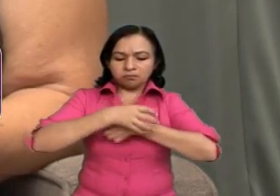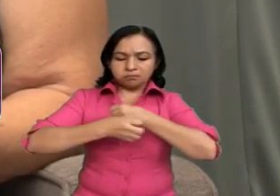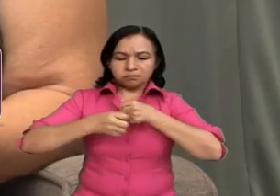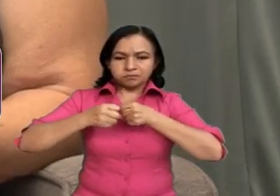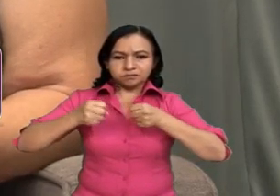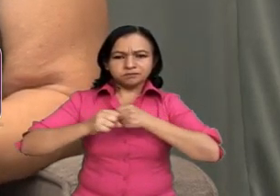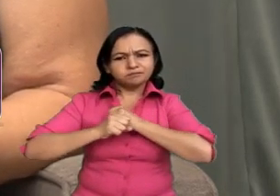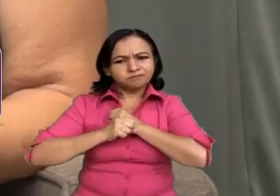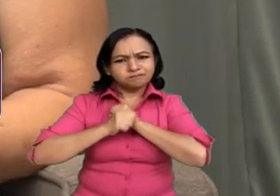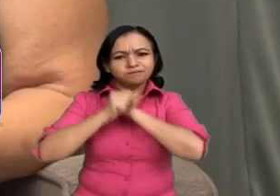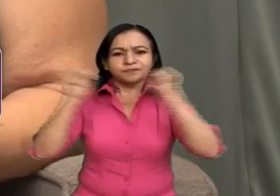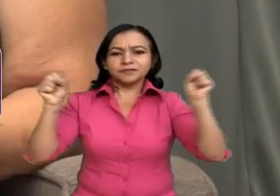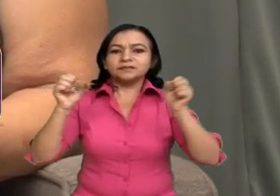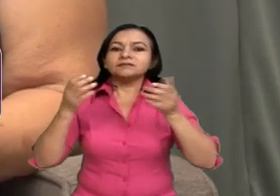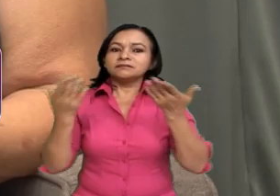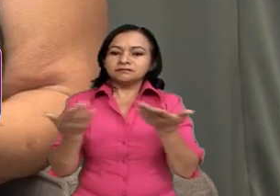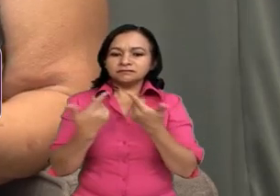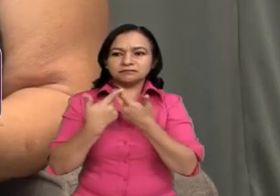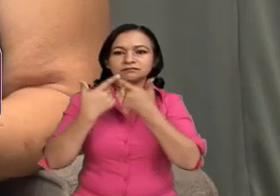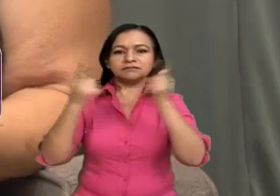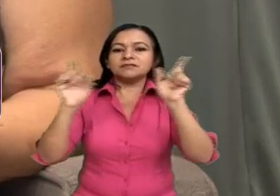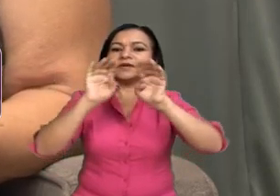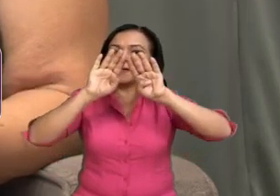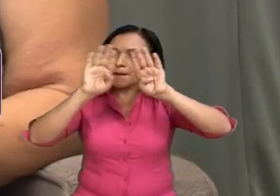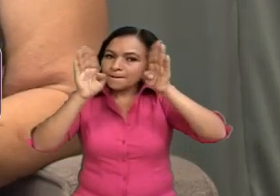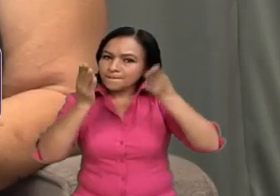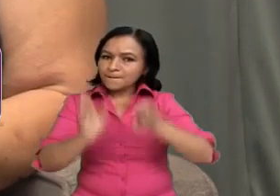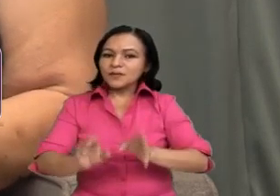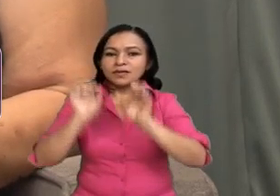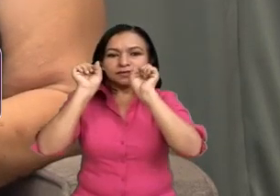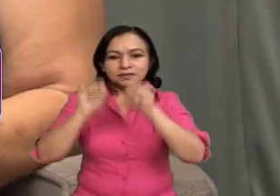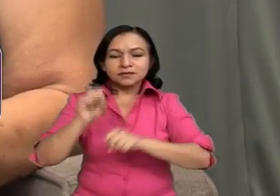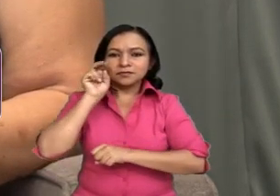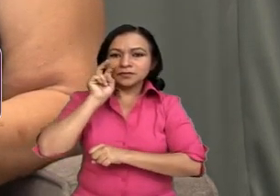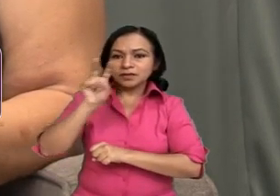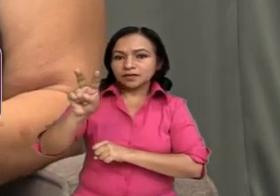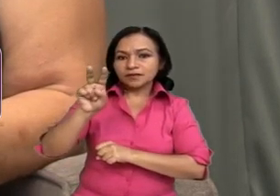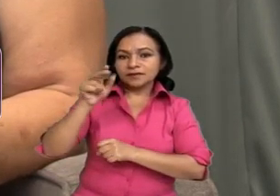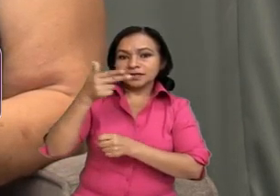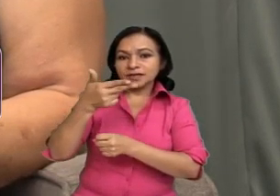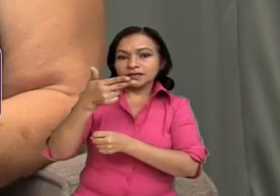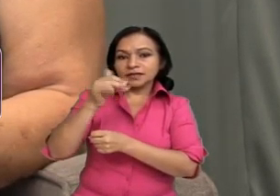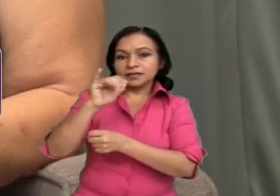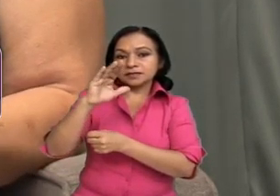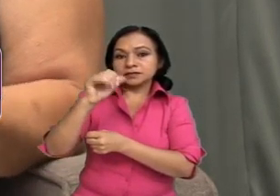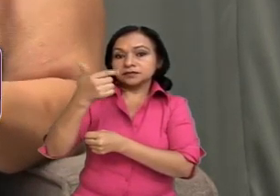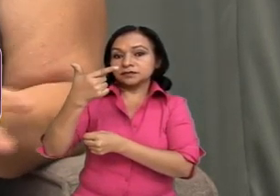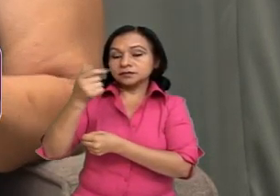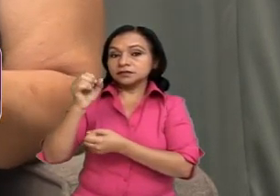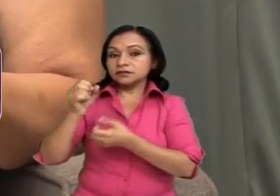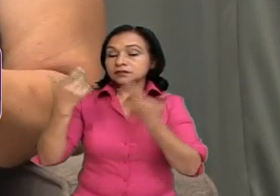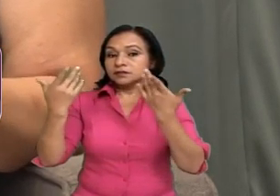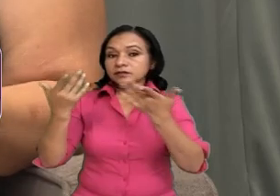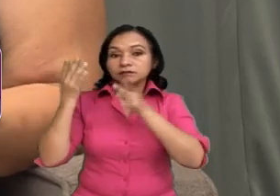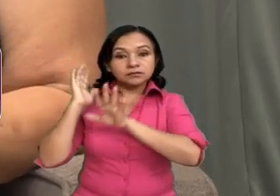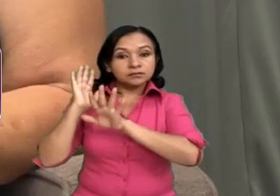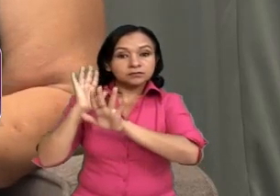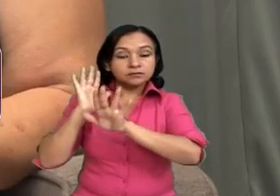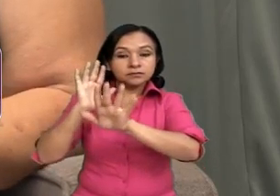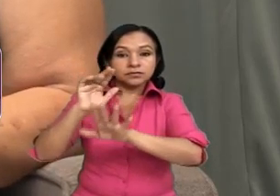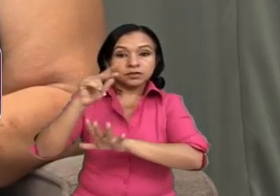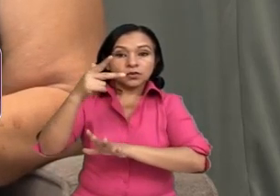de romper cadenas. Y eso lo podemos ver en Chicago, con la gran expresión, que fue lo que surge el 8 de